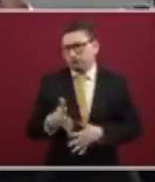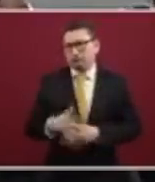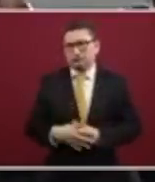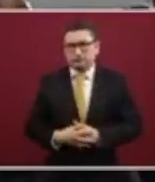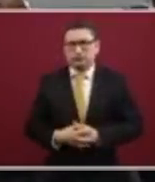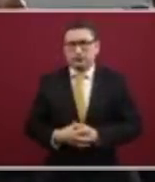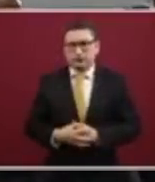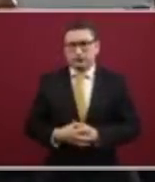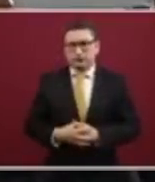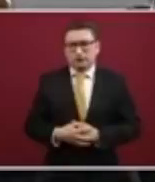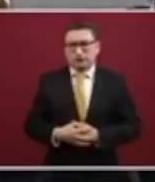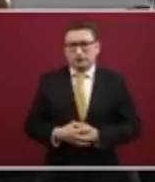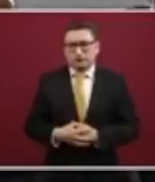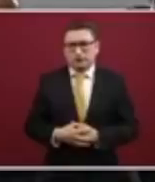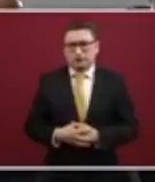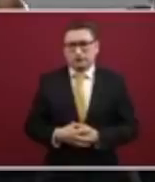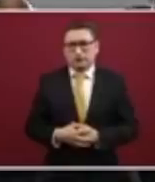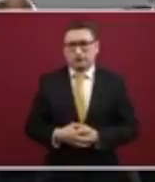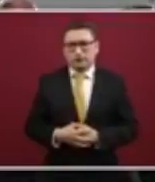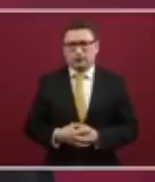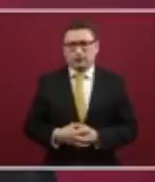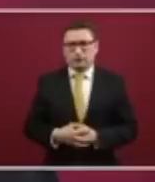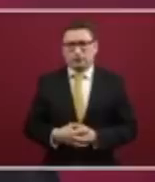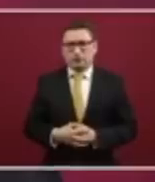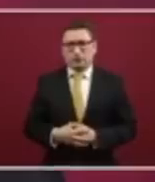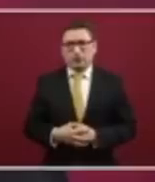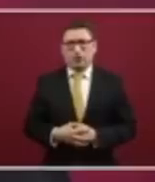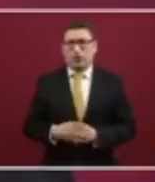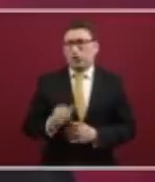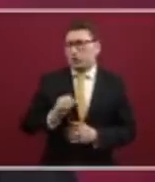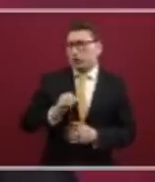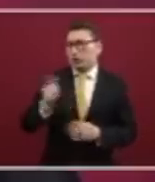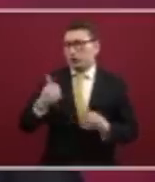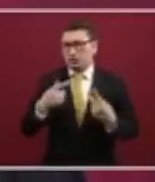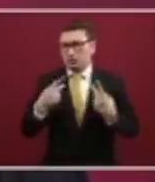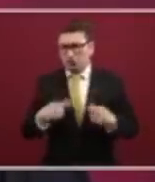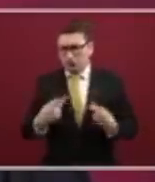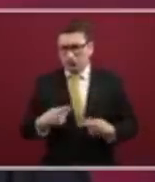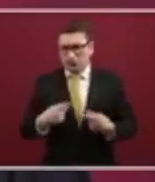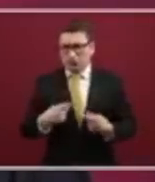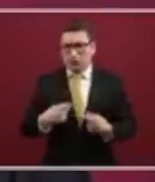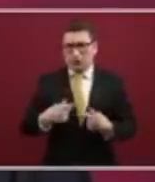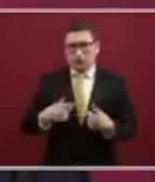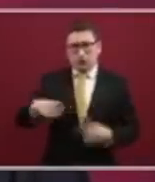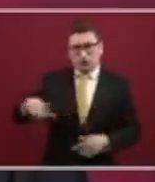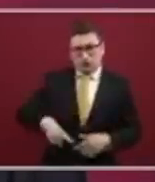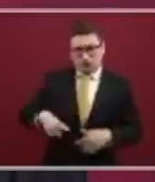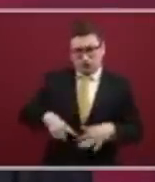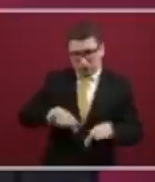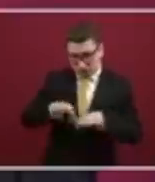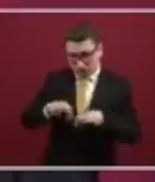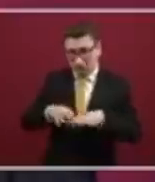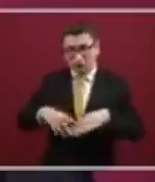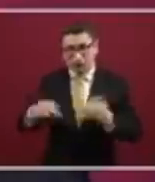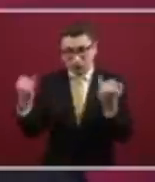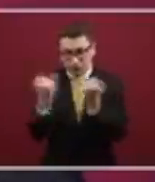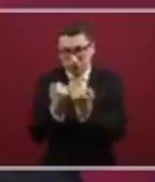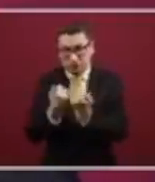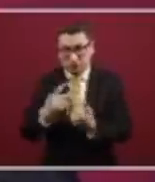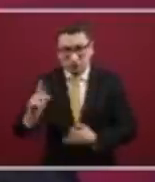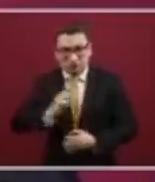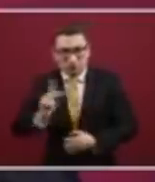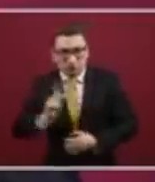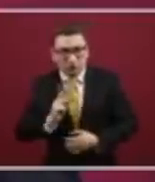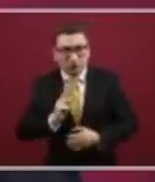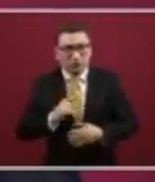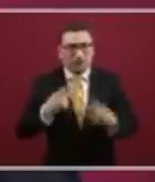No sé si haya otro servidor público que escuche